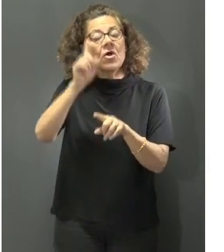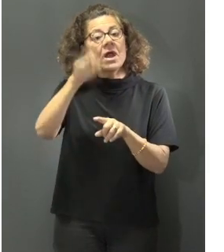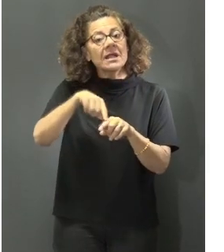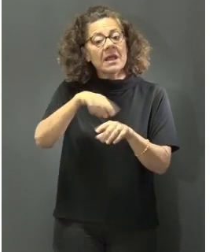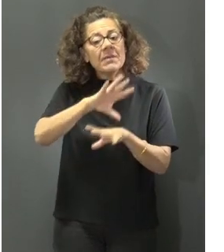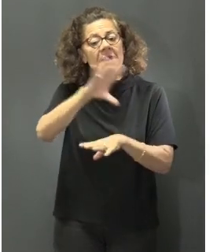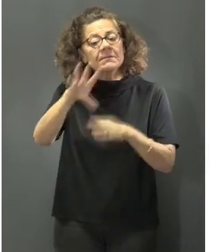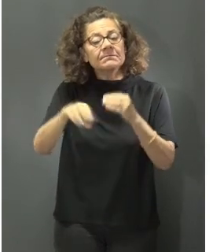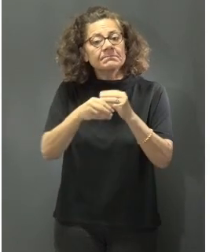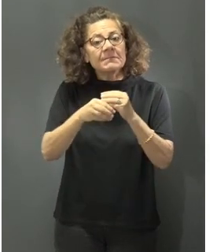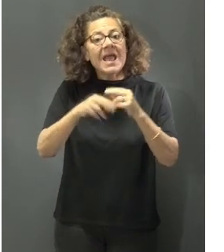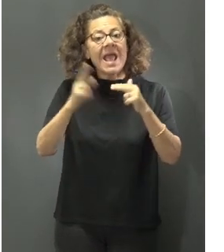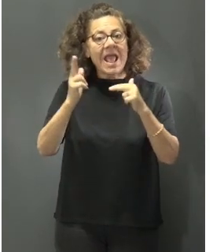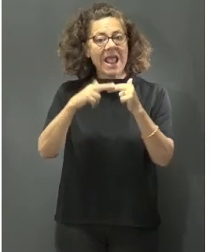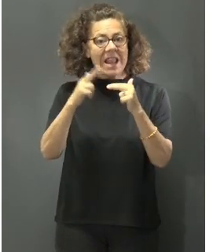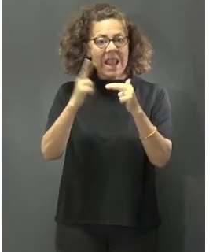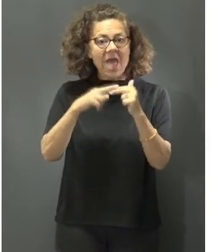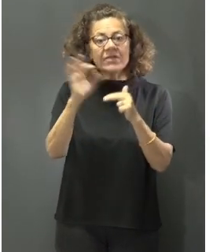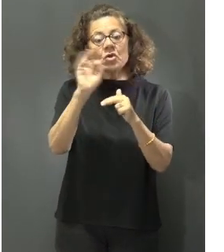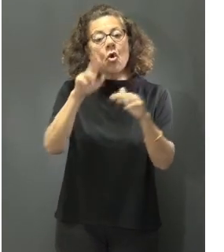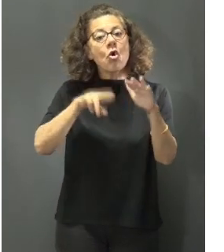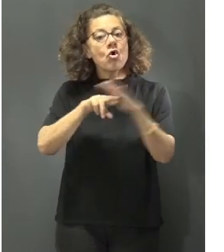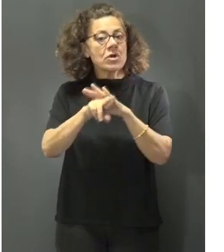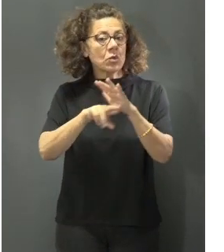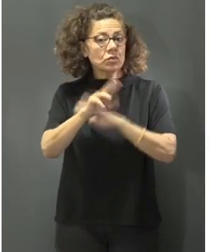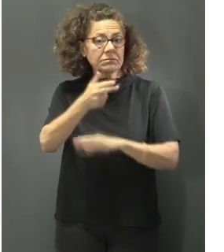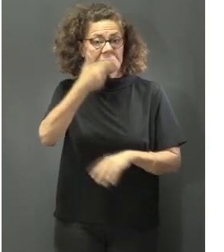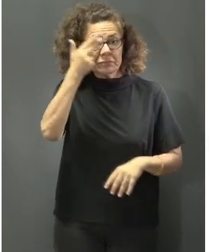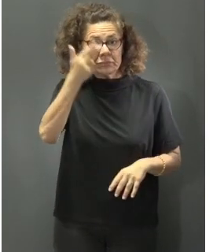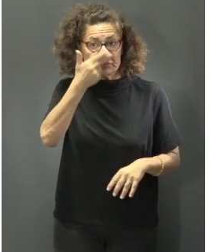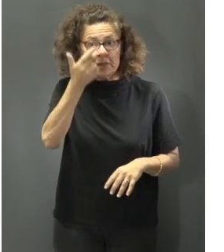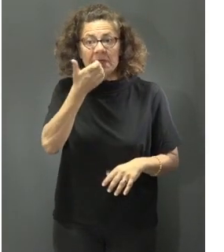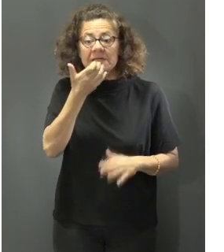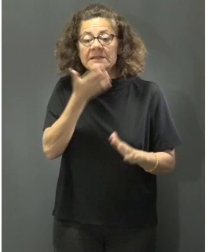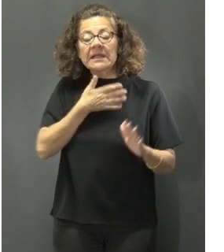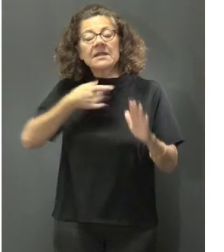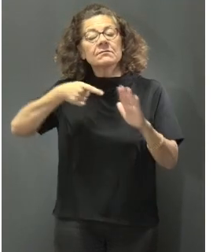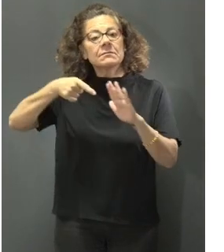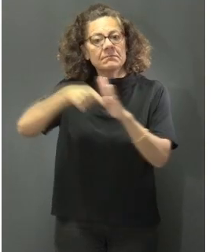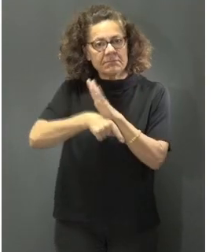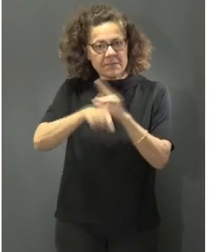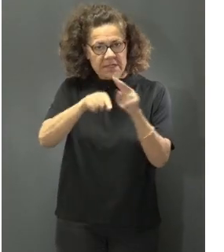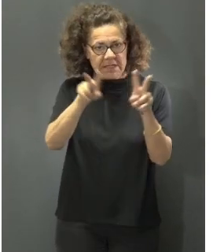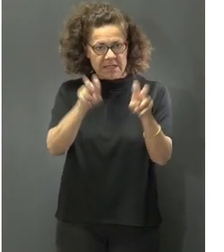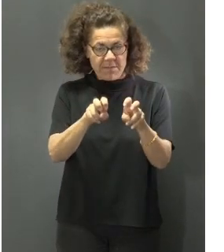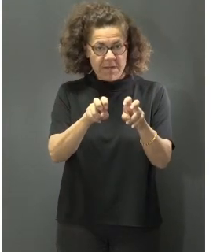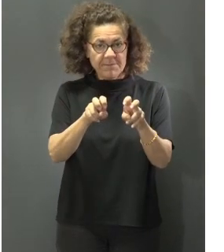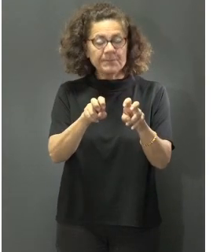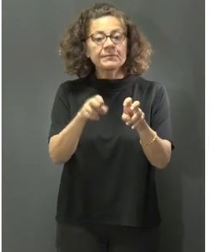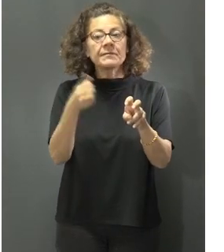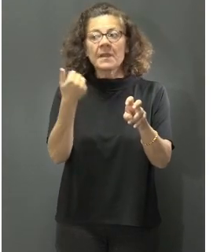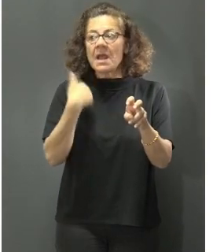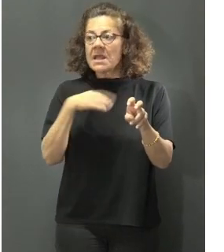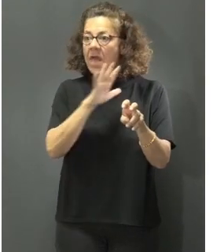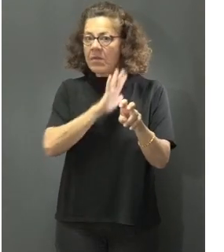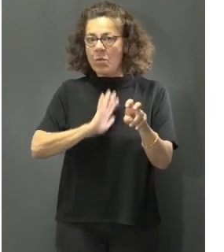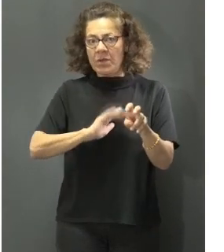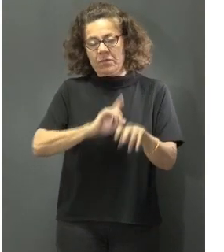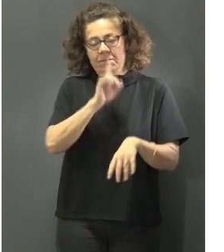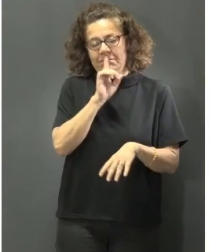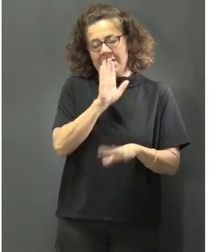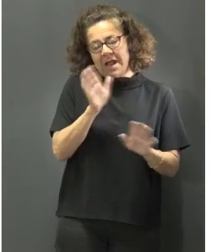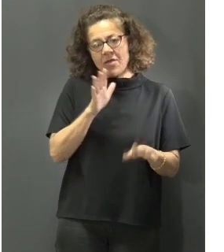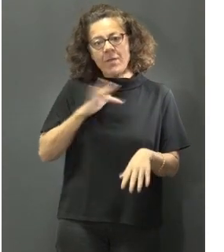incluido unos enlaces o recursos de interés para quien quiera profundizar más en el tema. Y bueno, por el momento me callo para